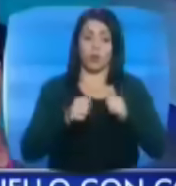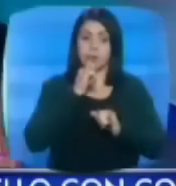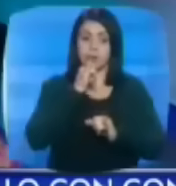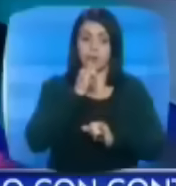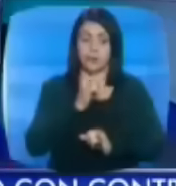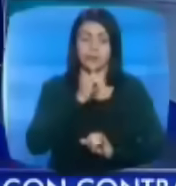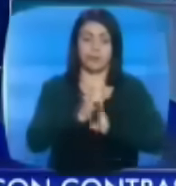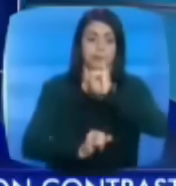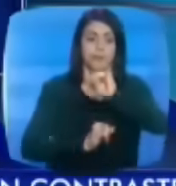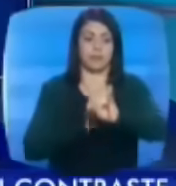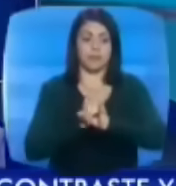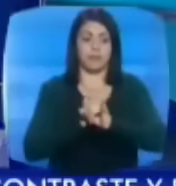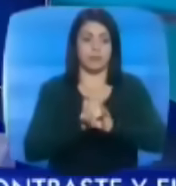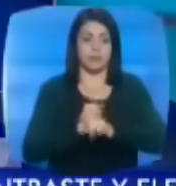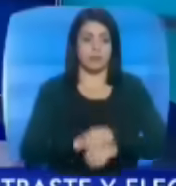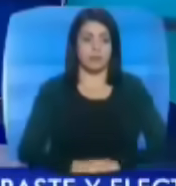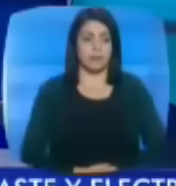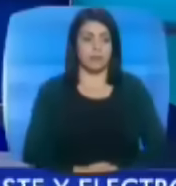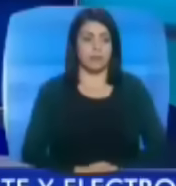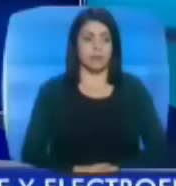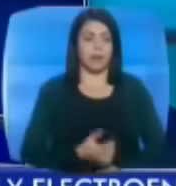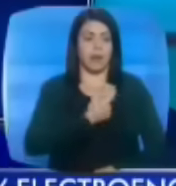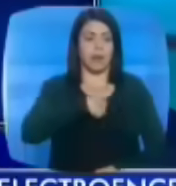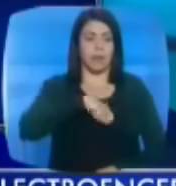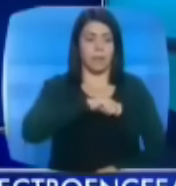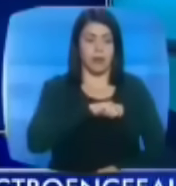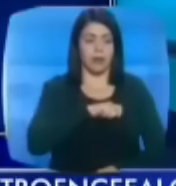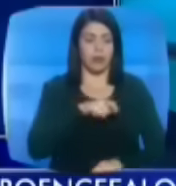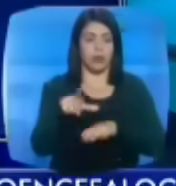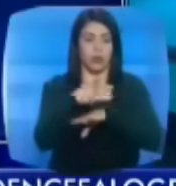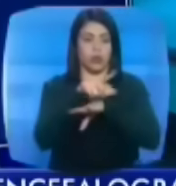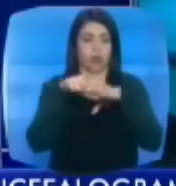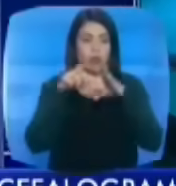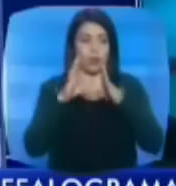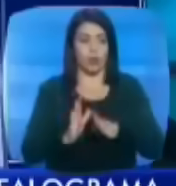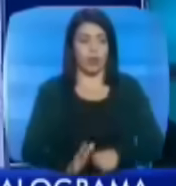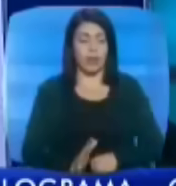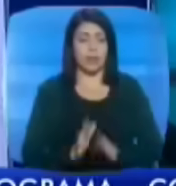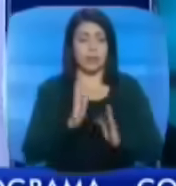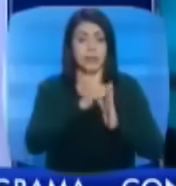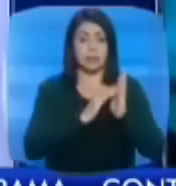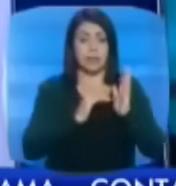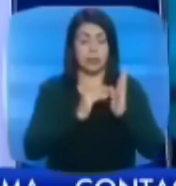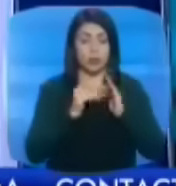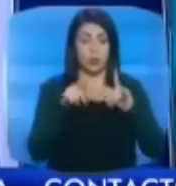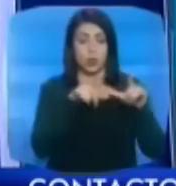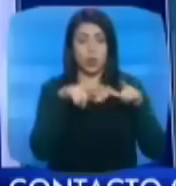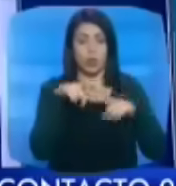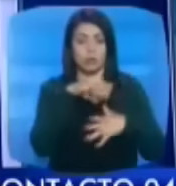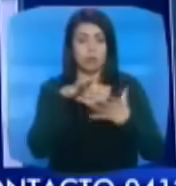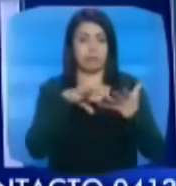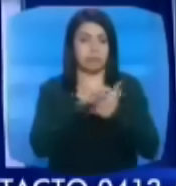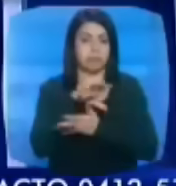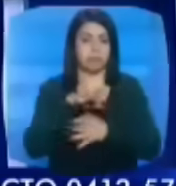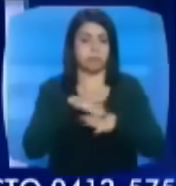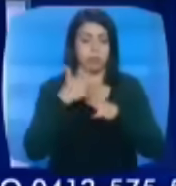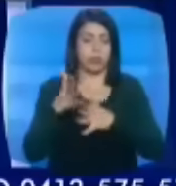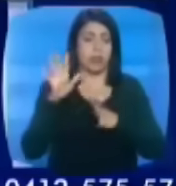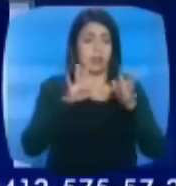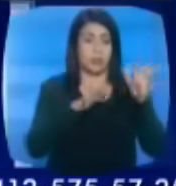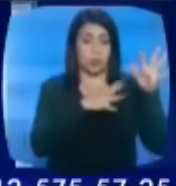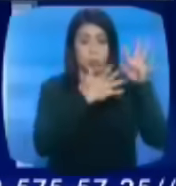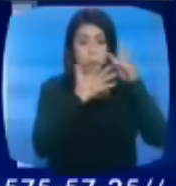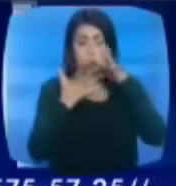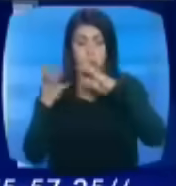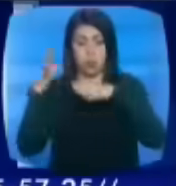Iniciamos nuestro recorrido internacional en España, donde el gobierno declaró Valencia como zona gravemente afectada por el paso de